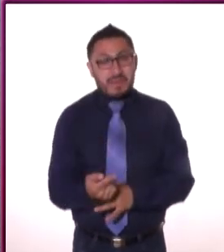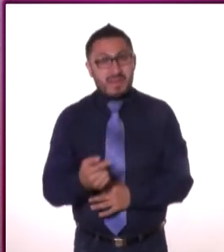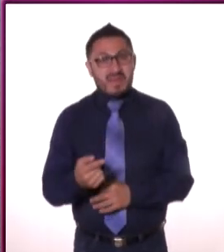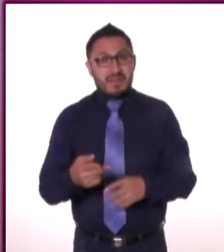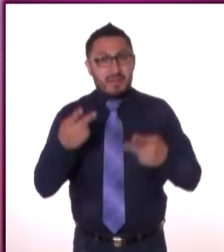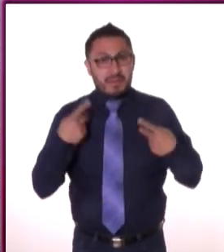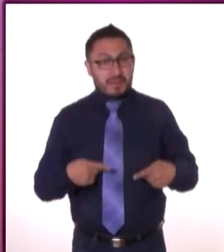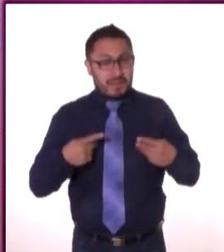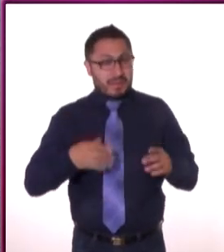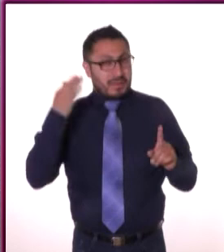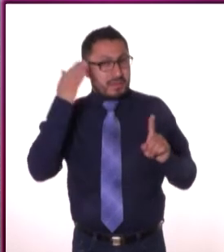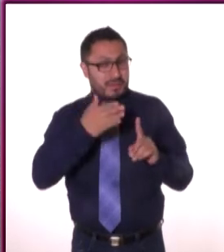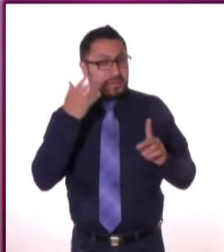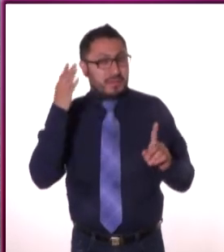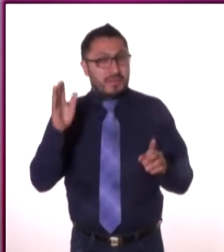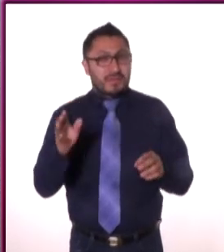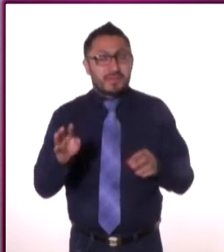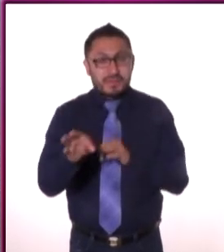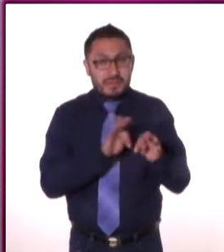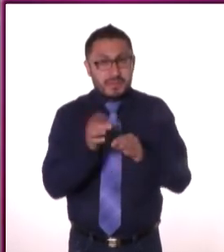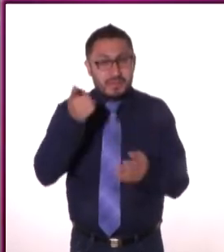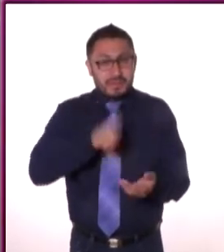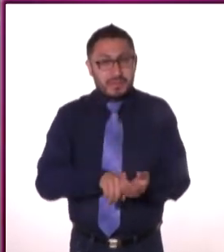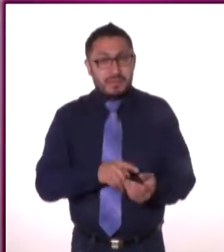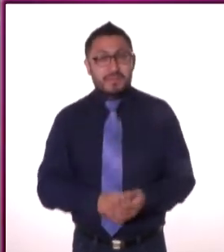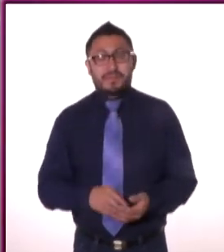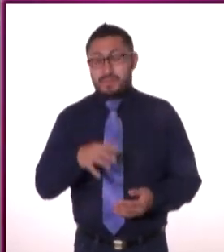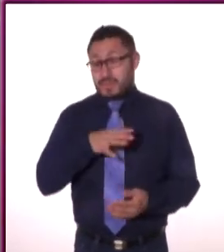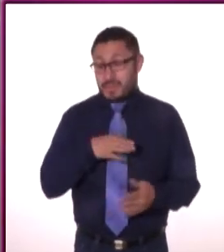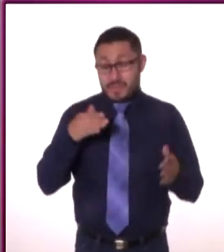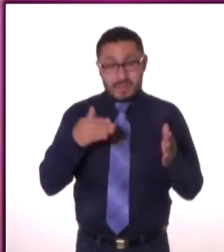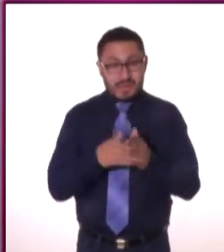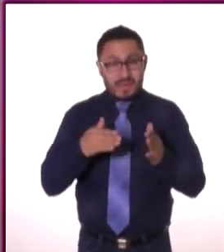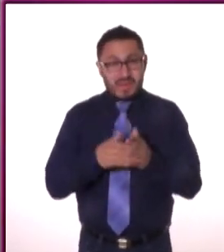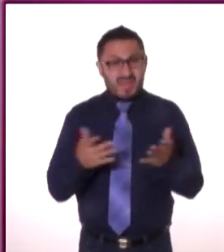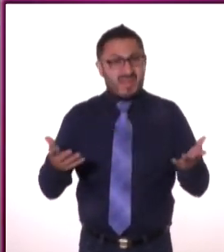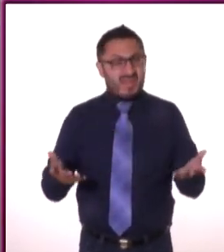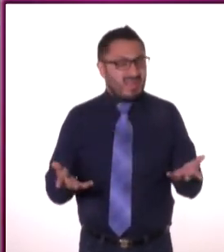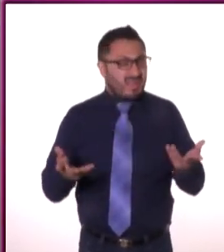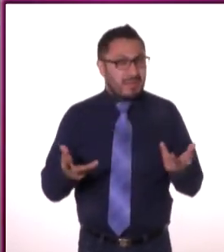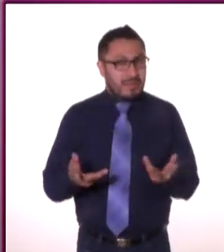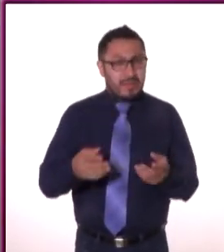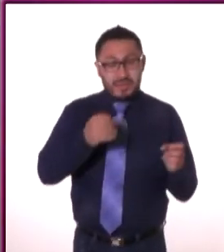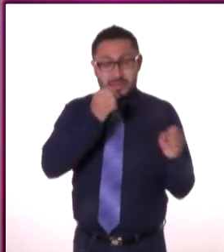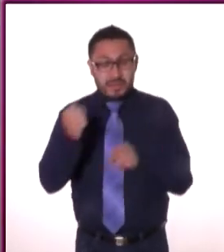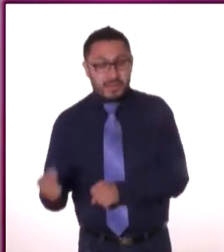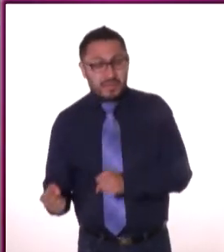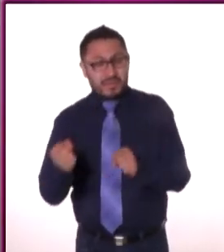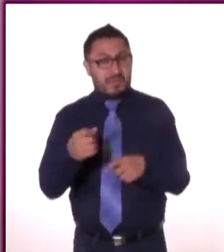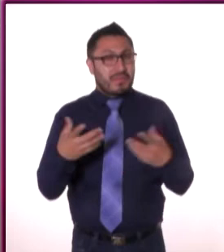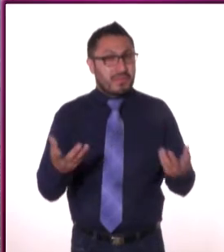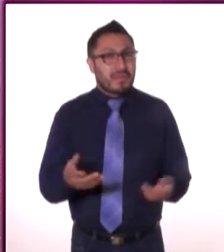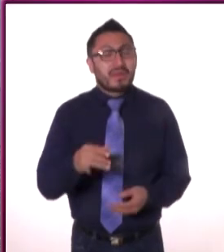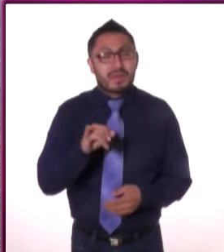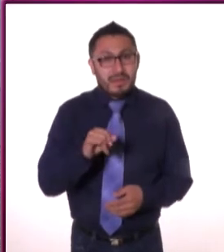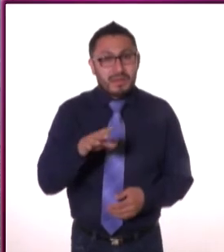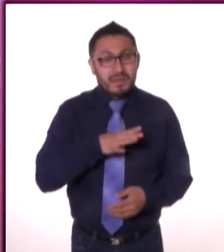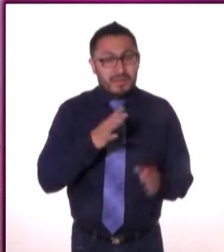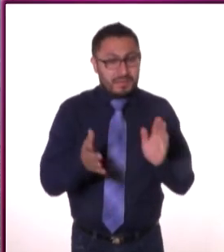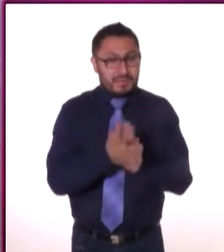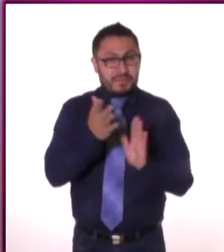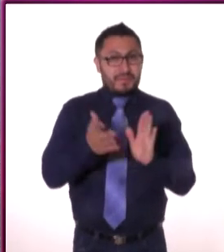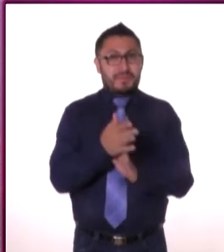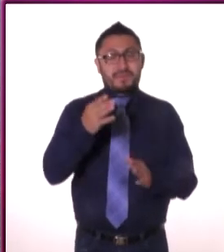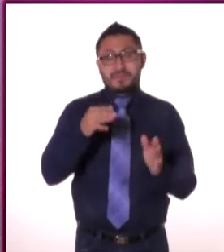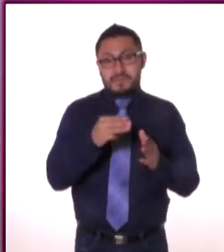las funciones para los que fue diseñado. ¿Y tiene algunas limitaciones físicas el poder aplicar una palanca? Sí, claro,